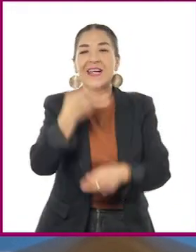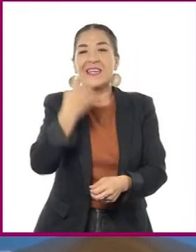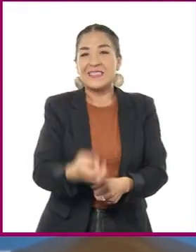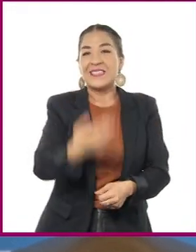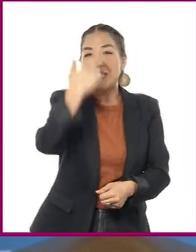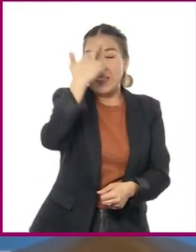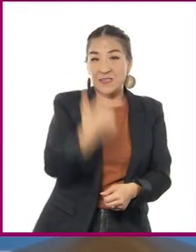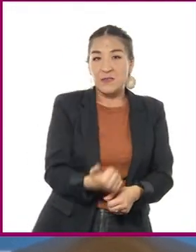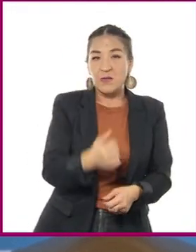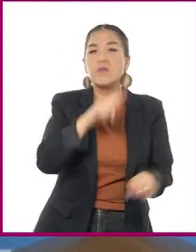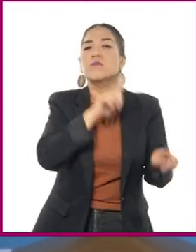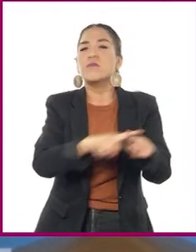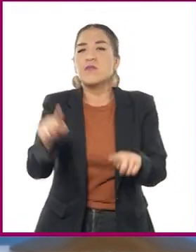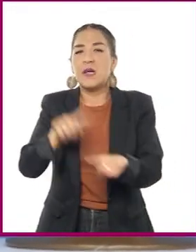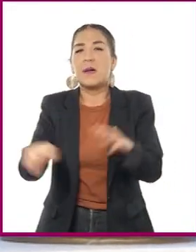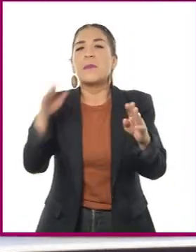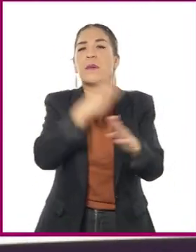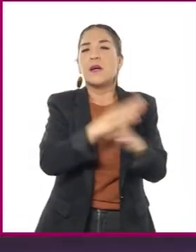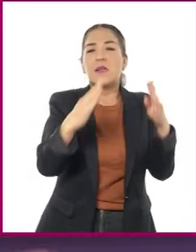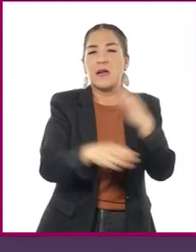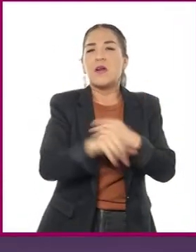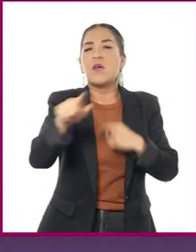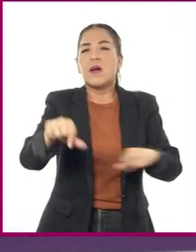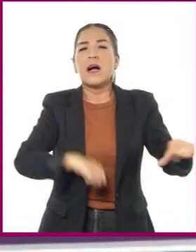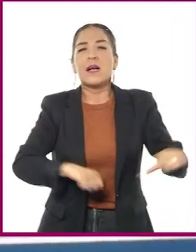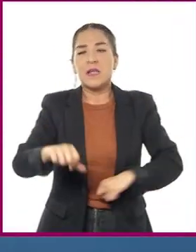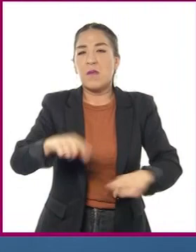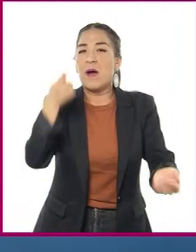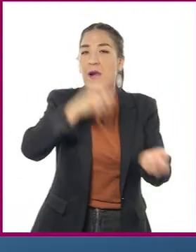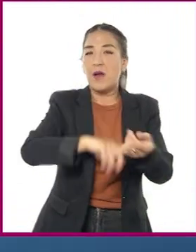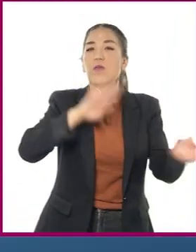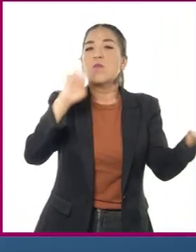factores, la distribución de estas actividades